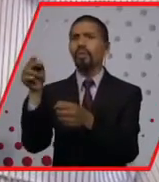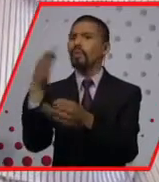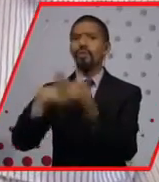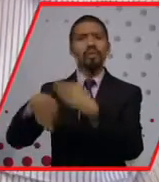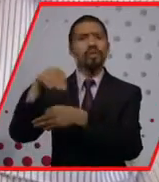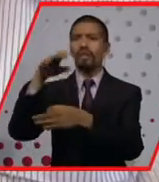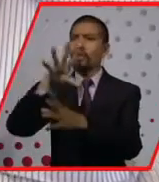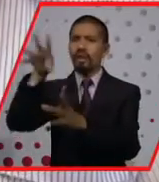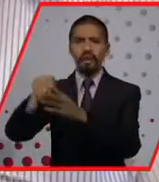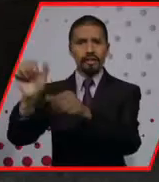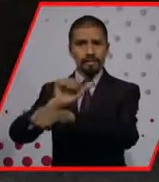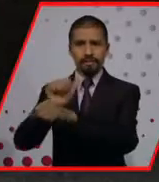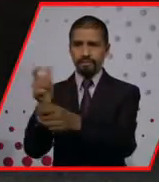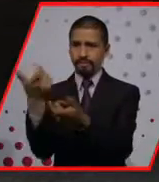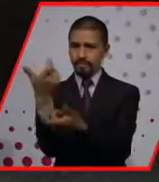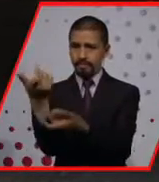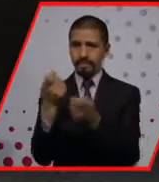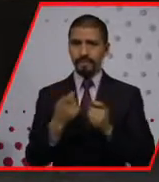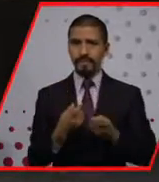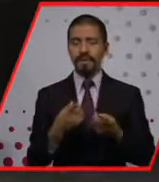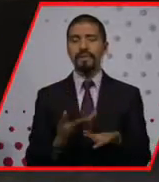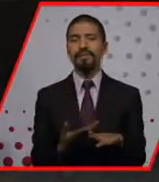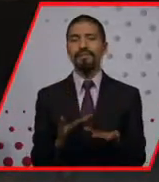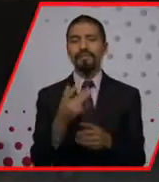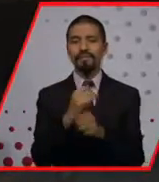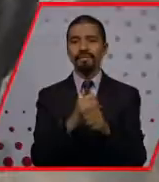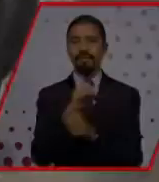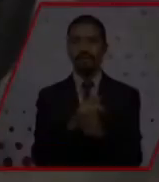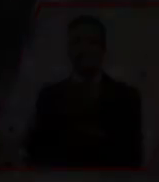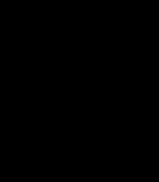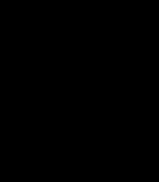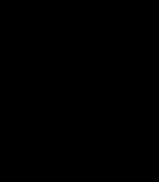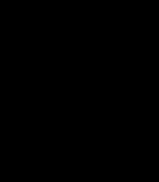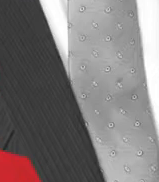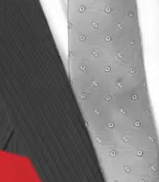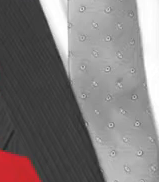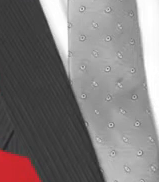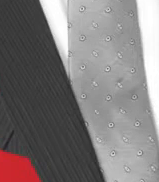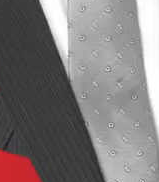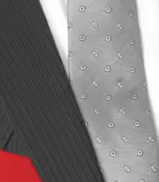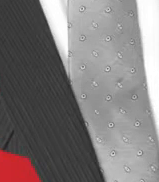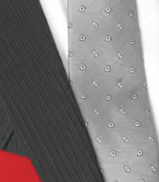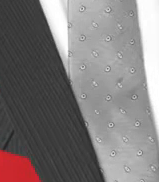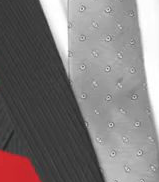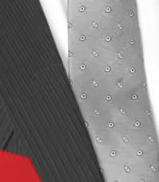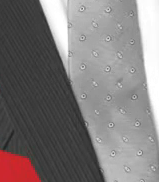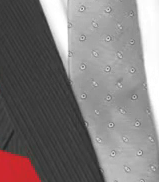piezas y que me regrese mi dinero. Carolina Castillo, a quien corresponda.